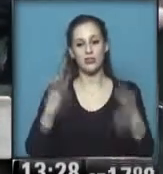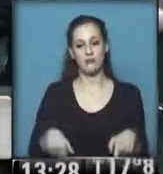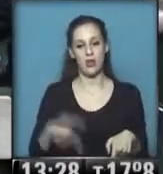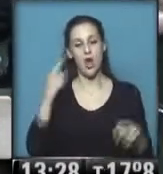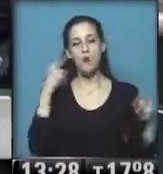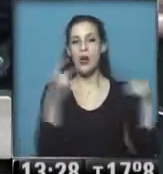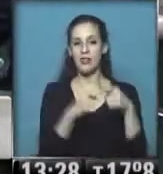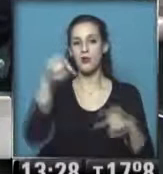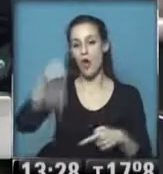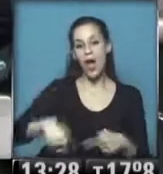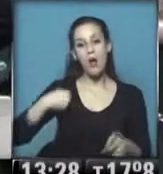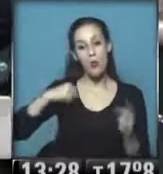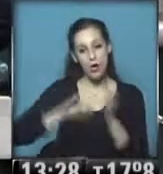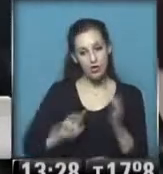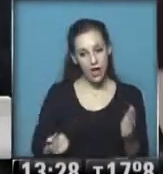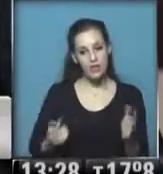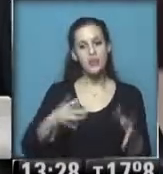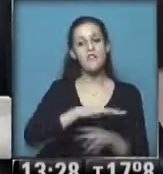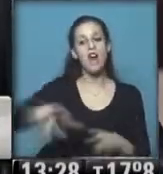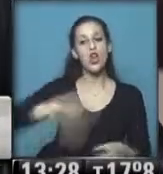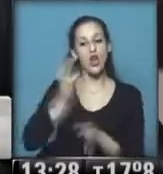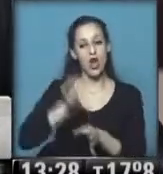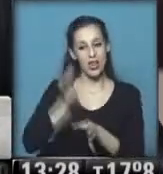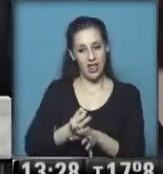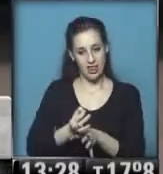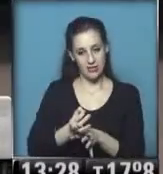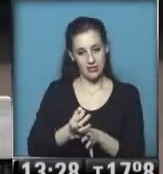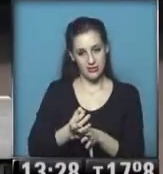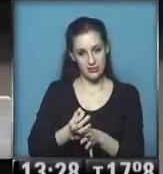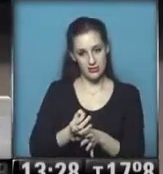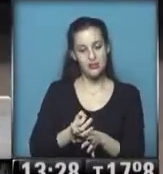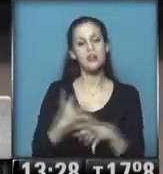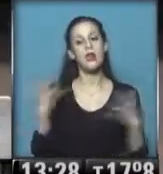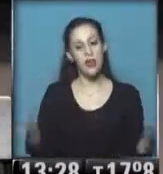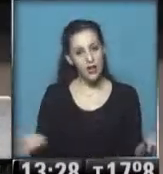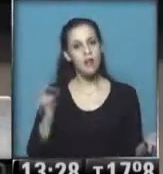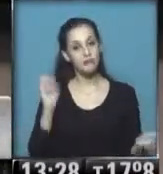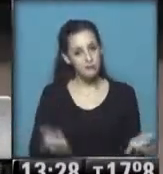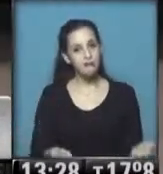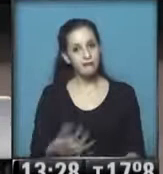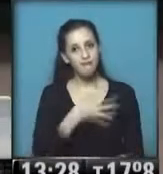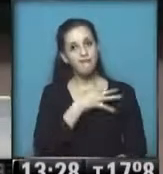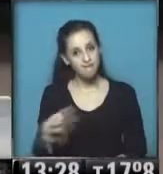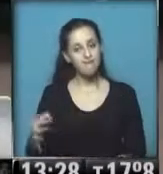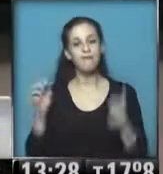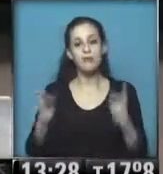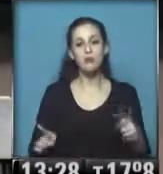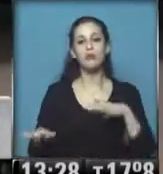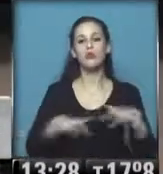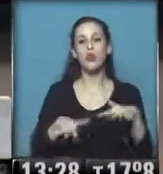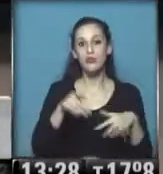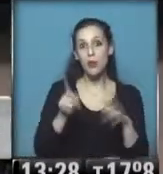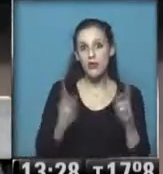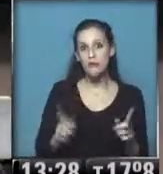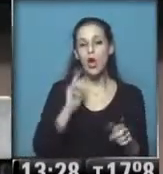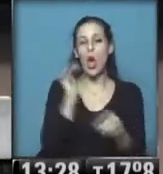instalarse aquí en Buenos Aires en el barrio de colegiales en el supermercado colegiales Sí al ver que estas experiencias realmente son muy beneficiosas para los